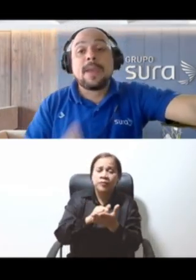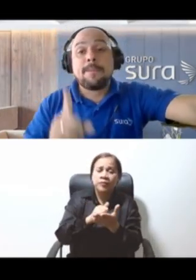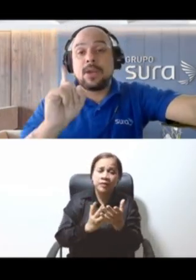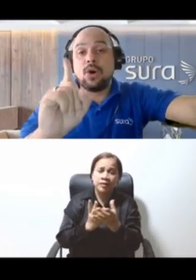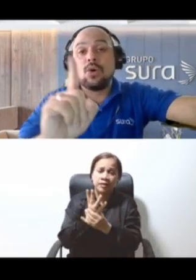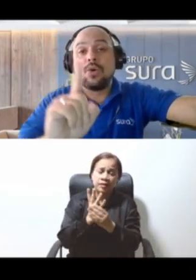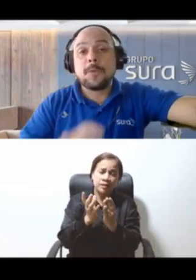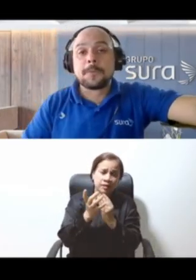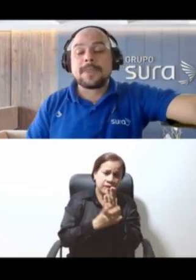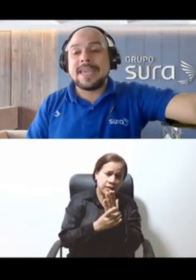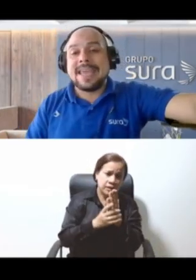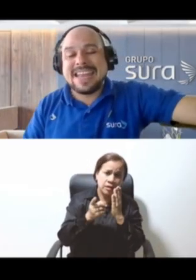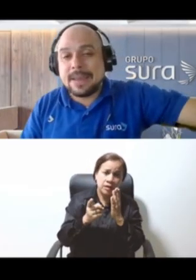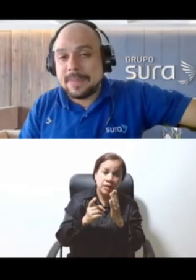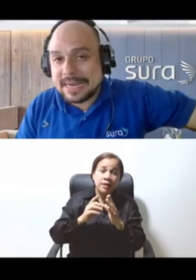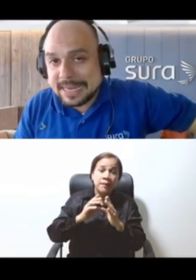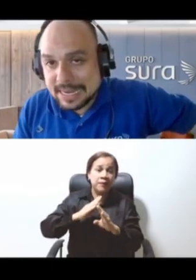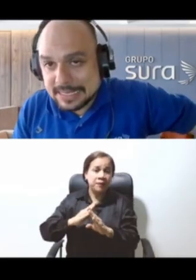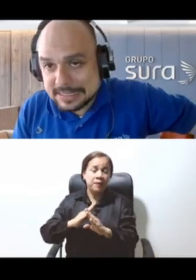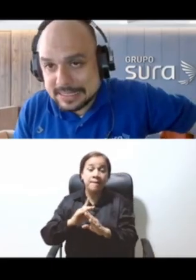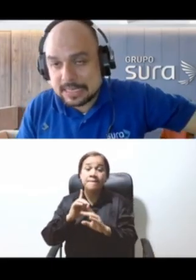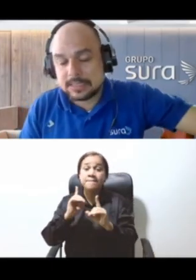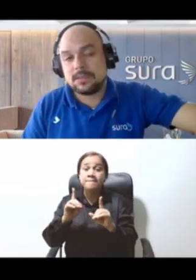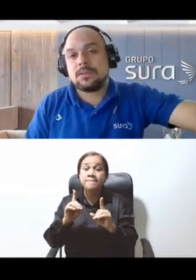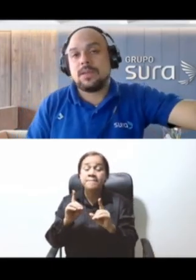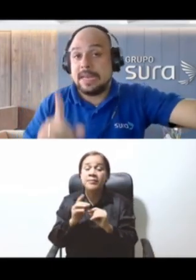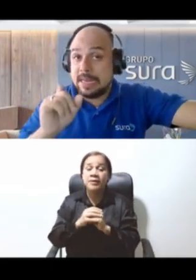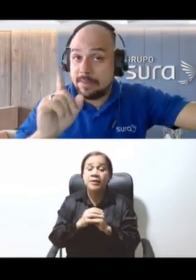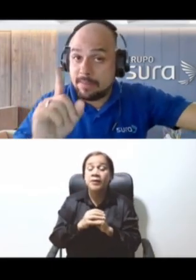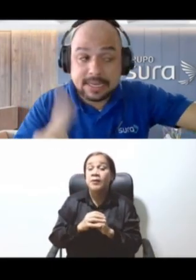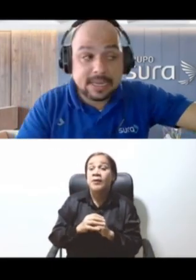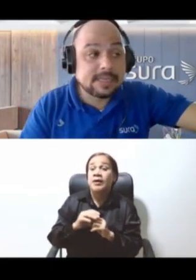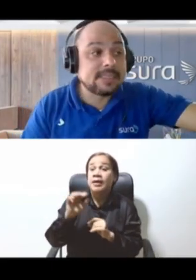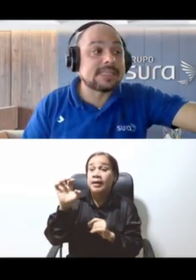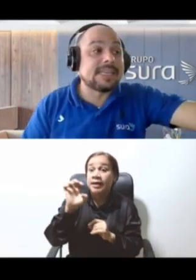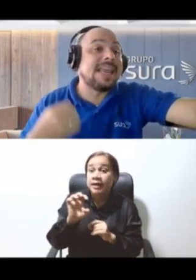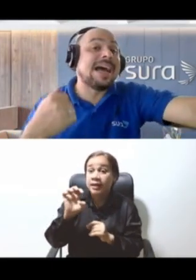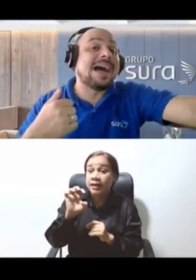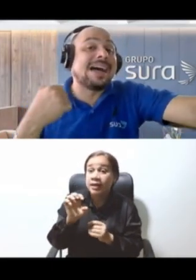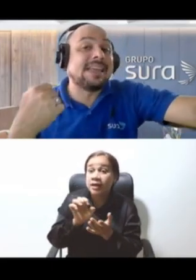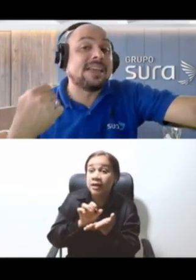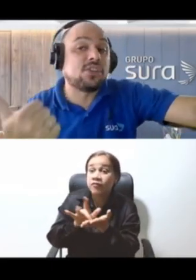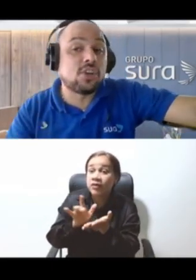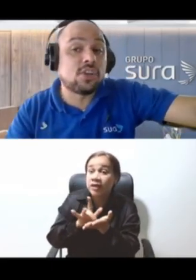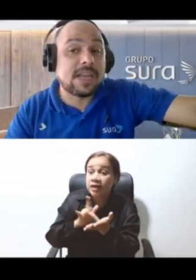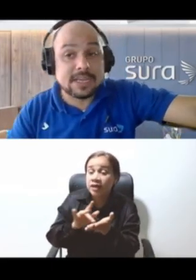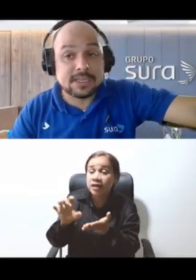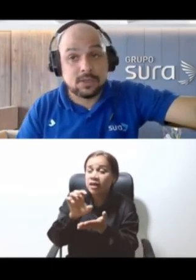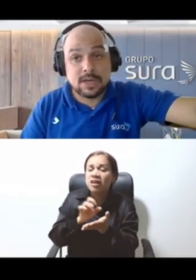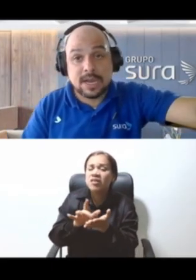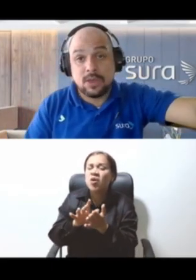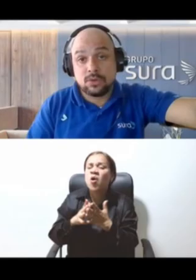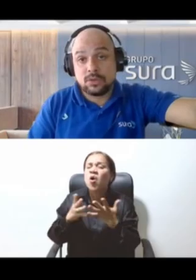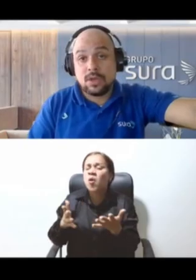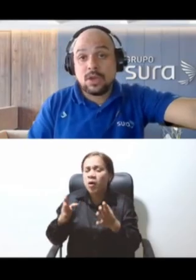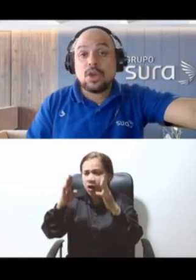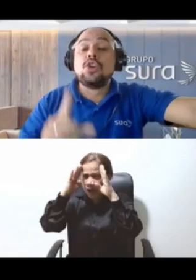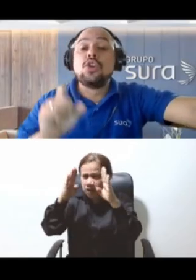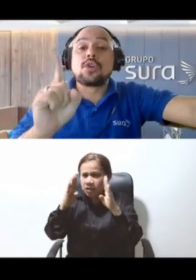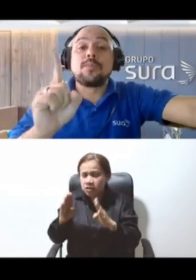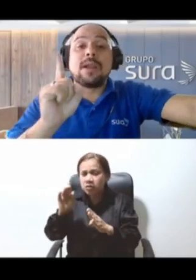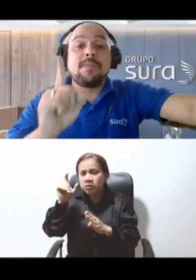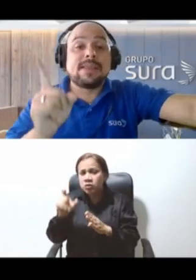y otros, pero ojo, en emergencias, en la atención de